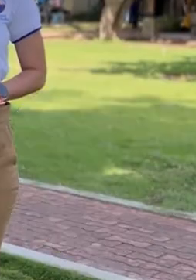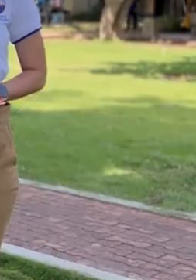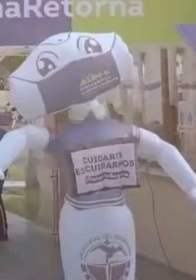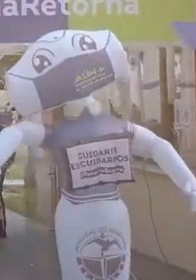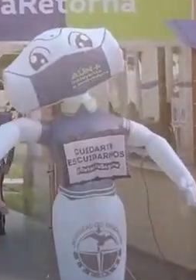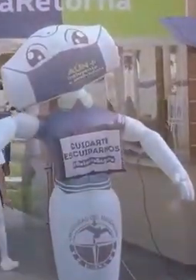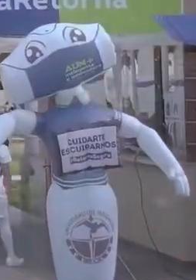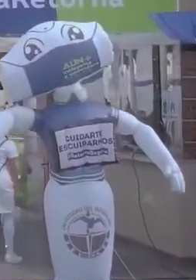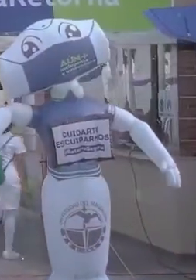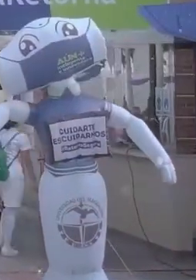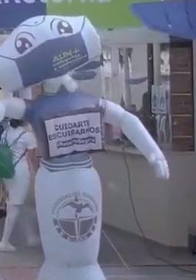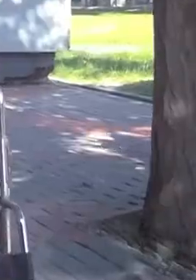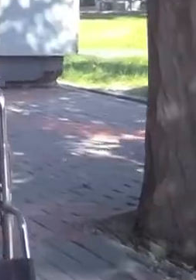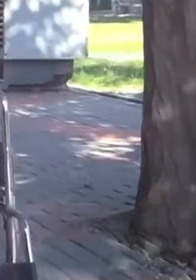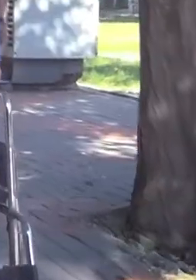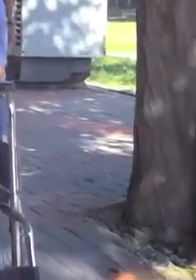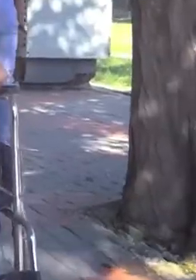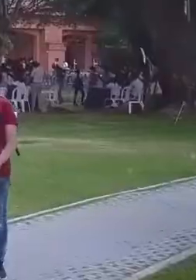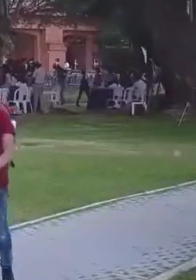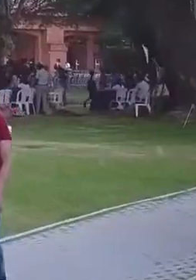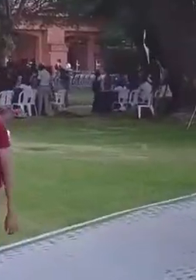TV.